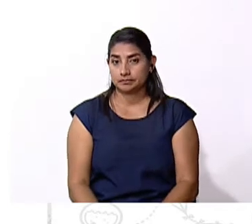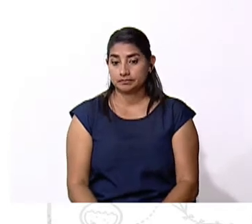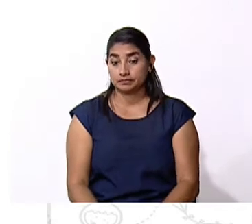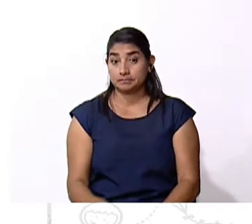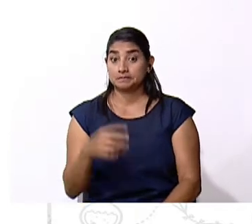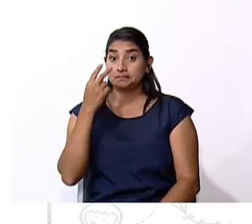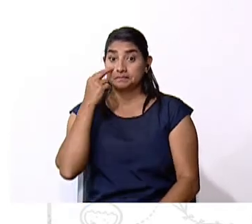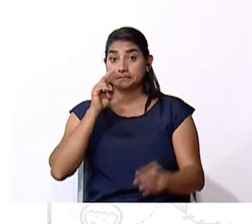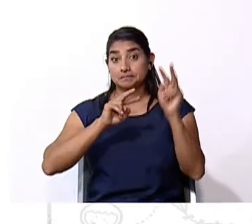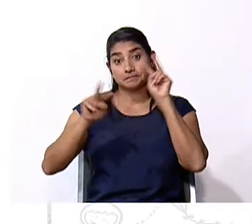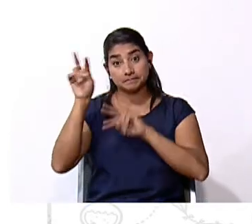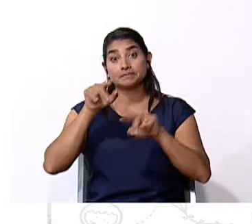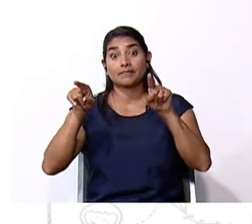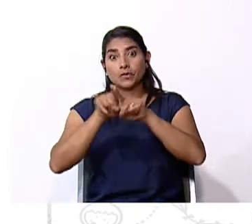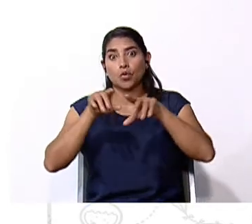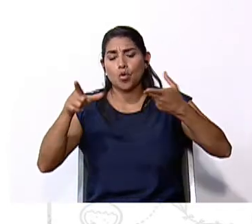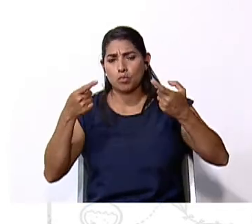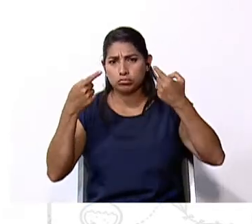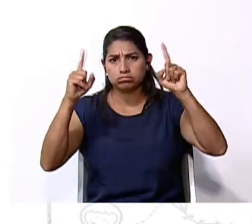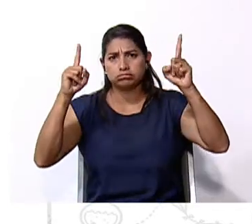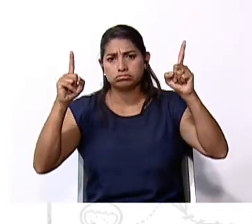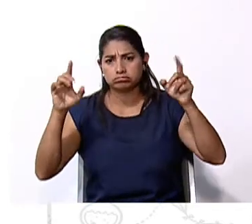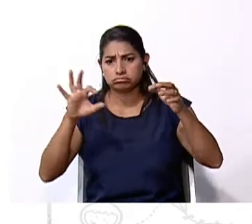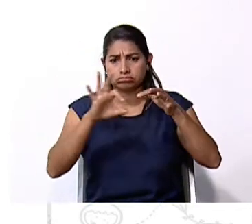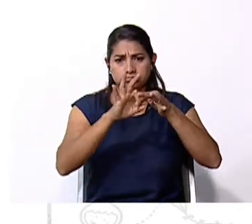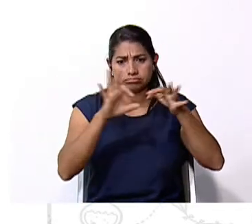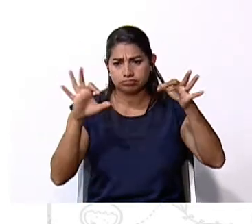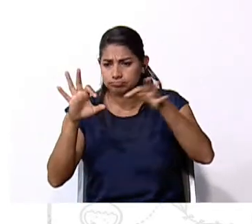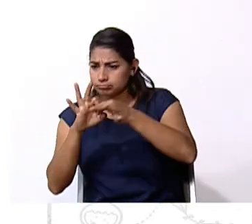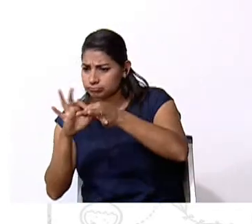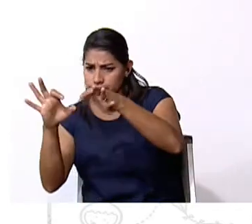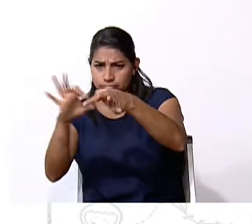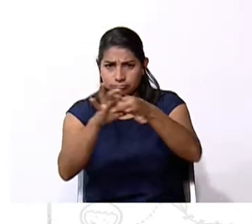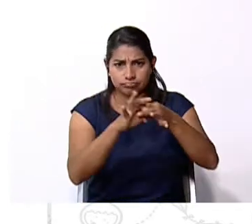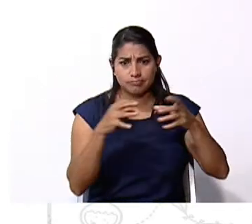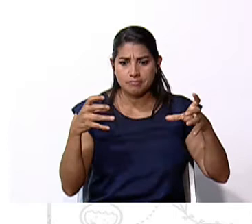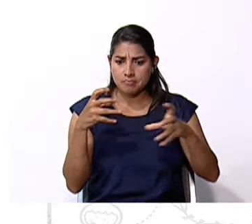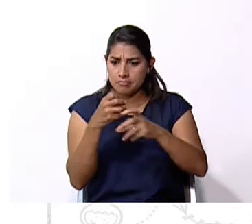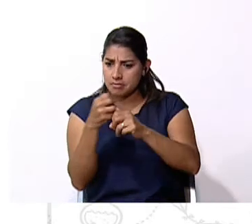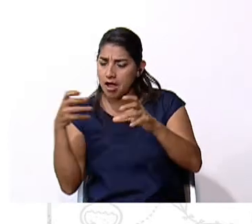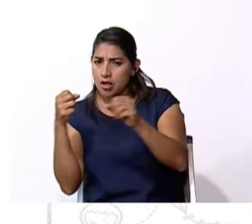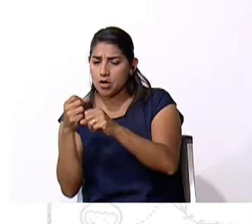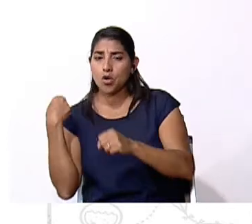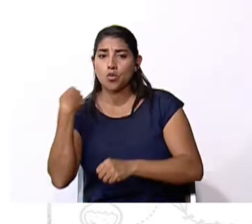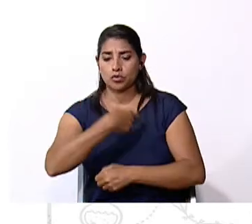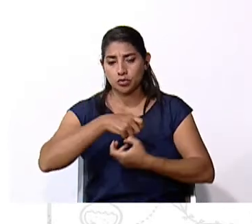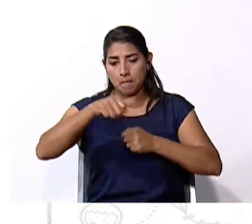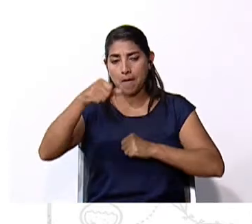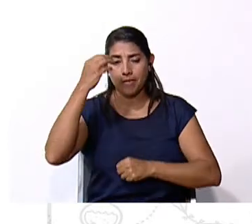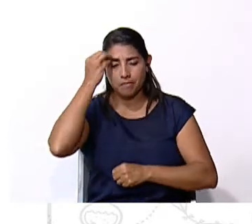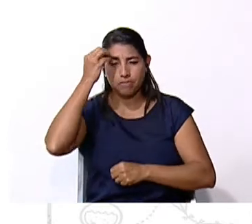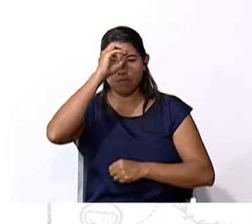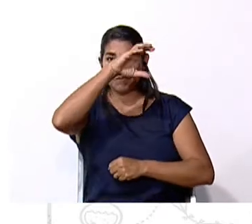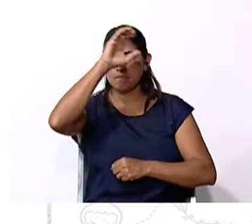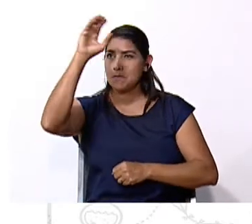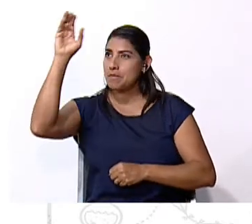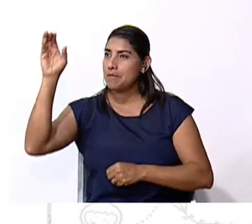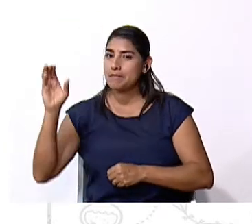Vamos a observar cómo lo logramos relacionar y crear nuestro propio mapa